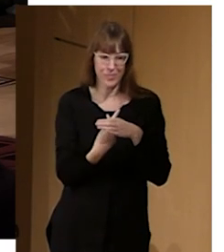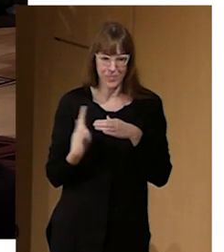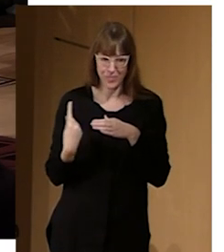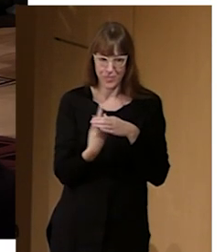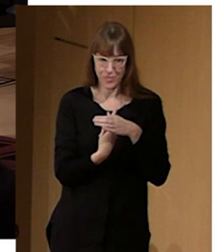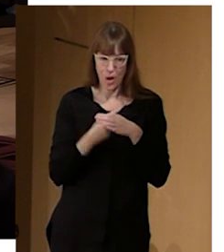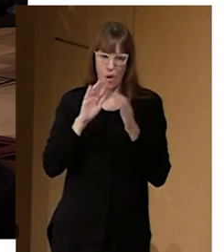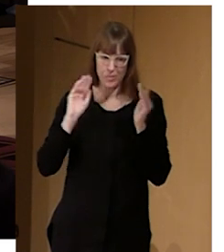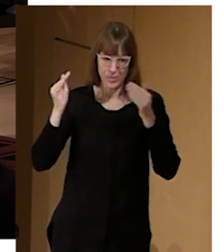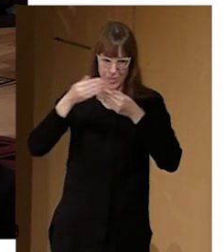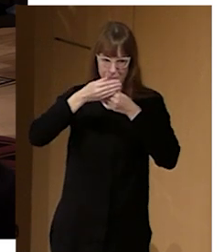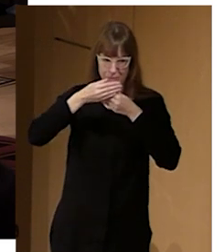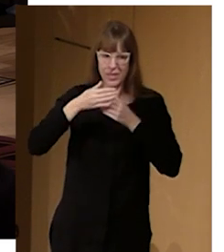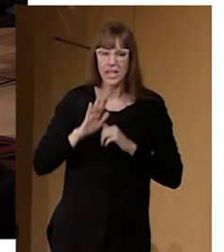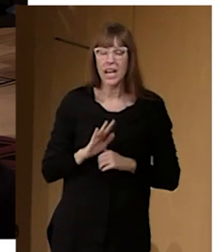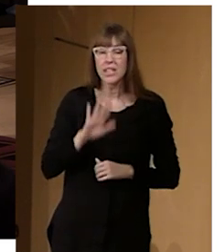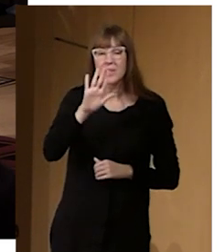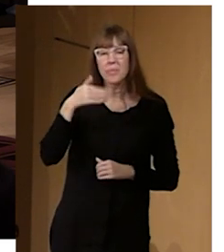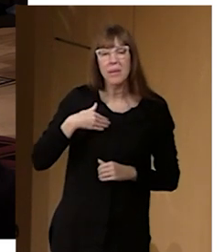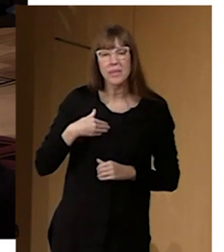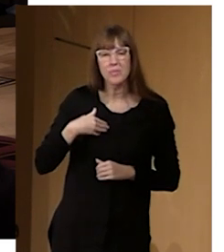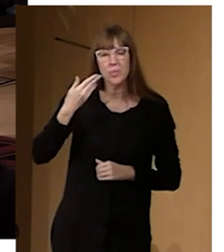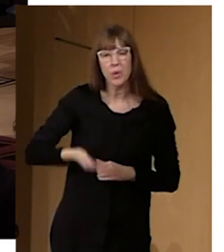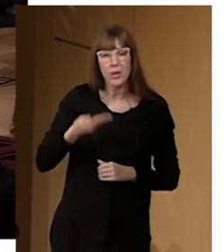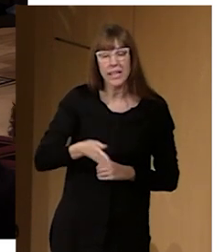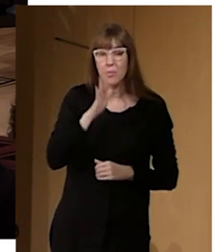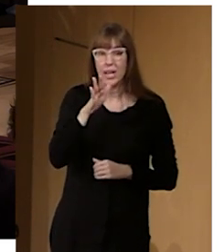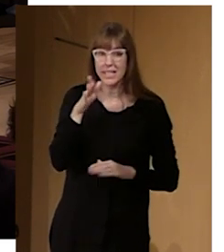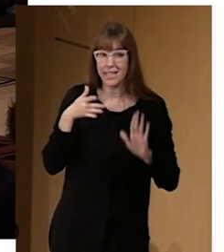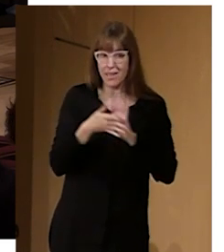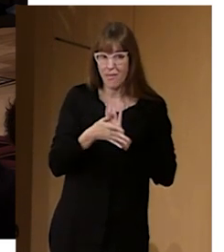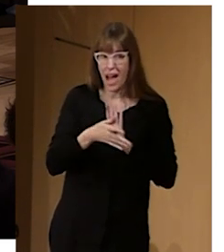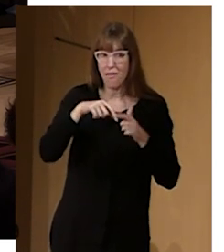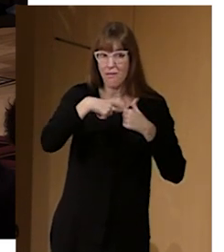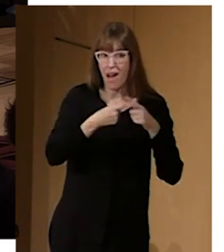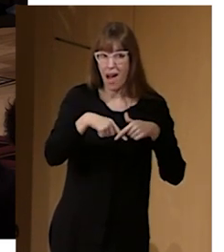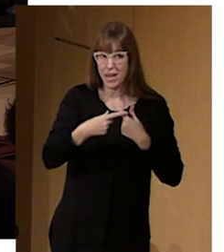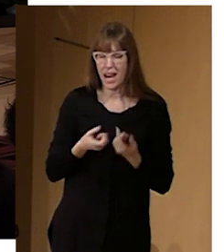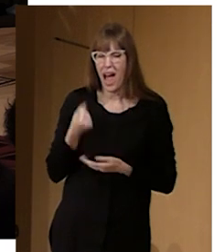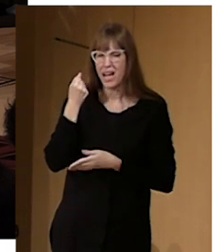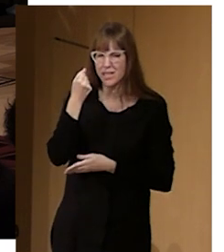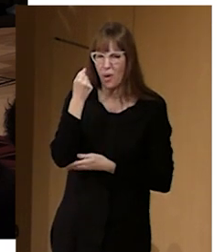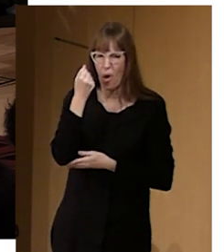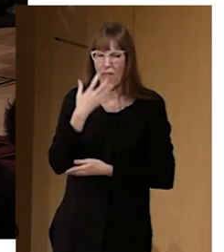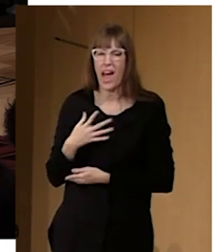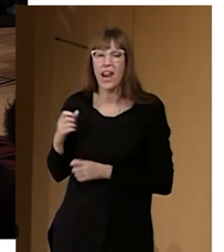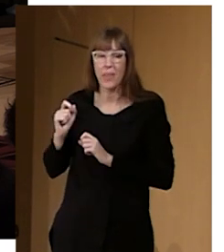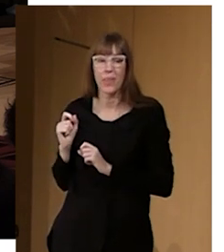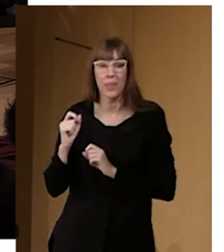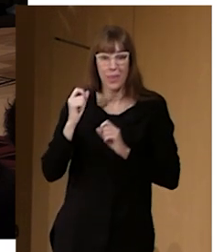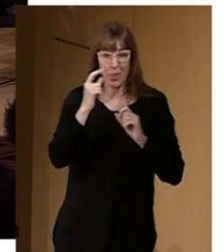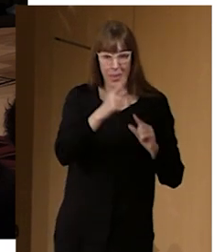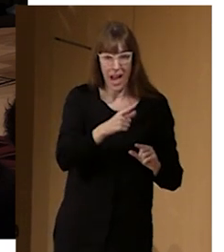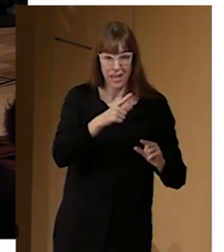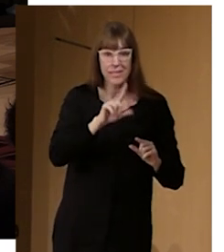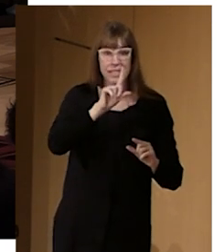parece muy relevante porque es un programa que trata de empoderar a las familias y que las y que las familias entablen un diálogo con el centro